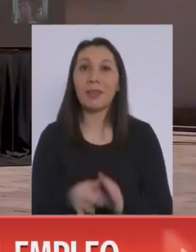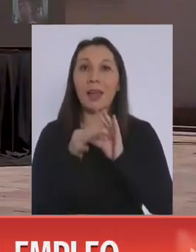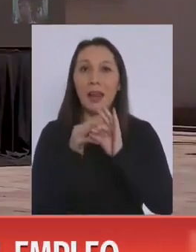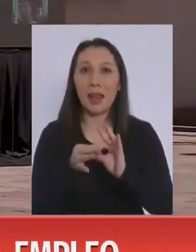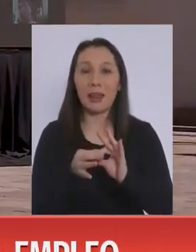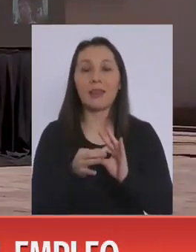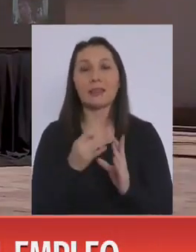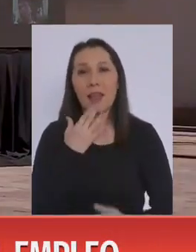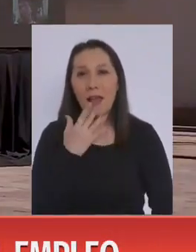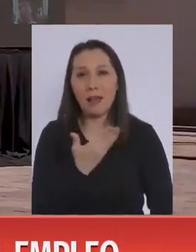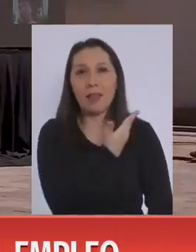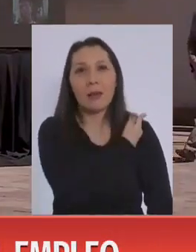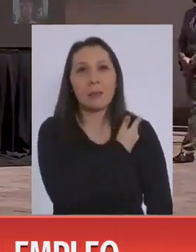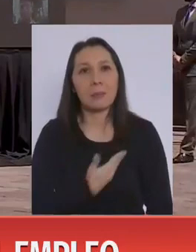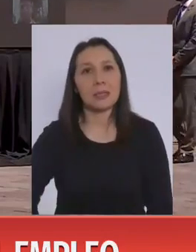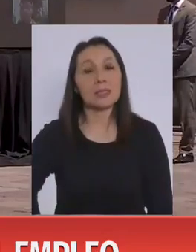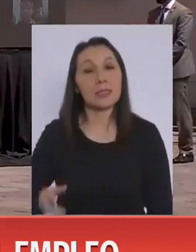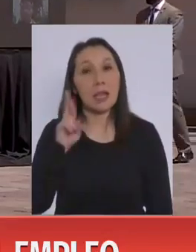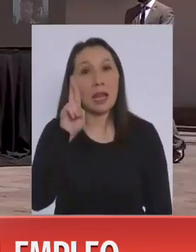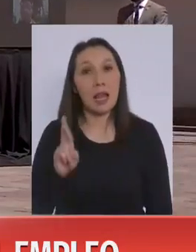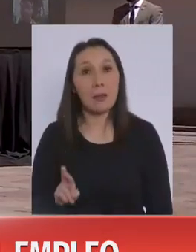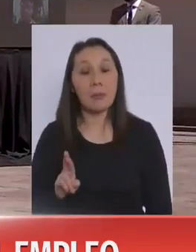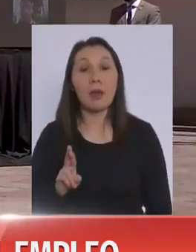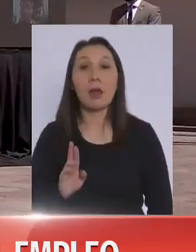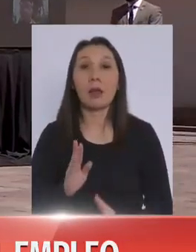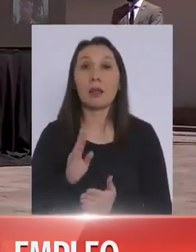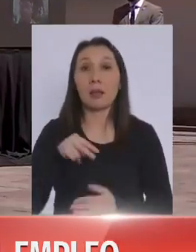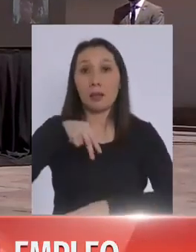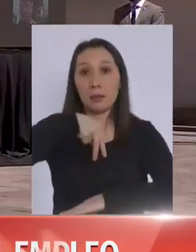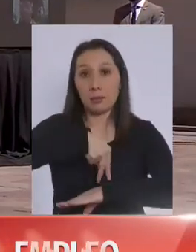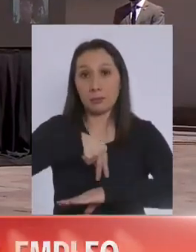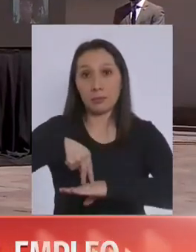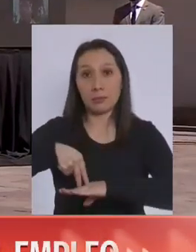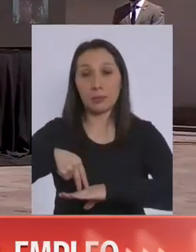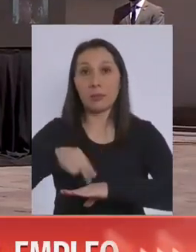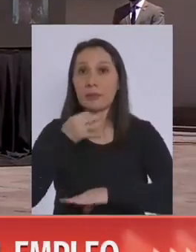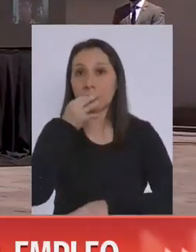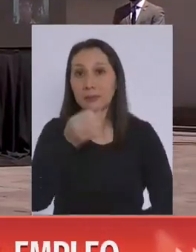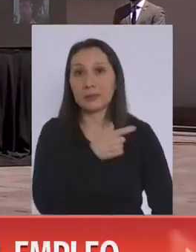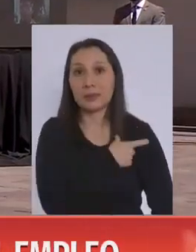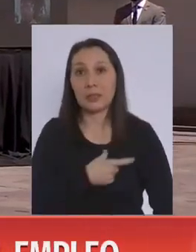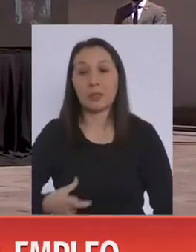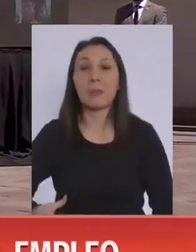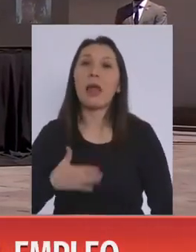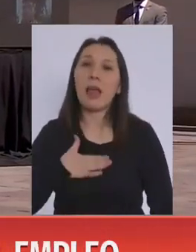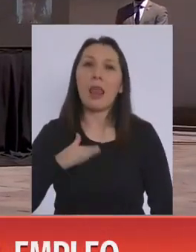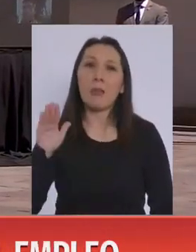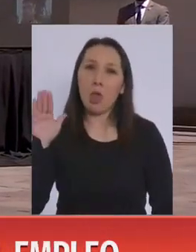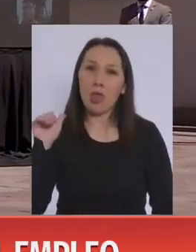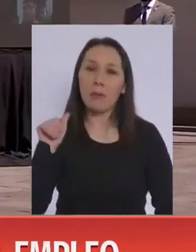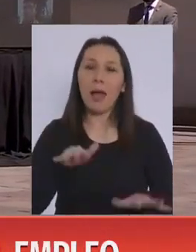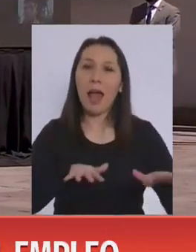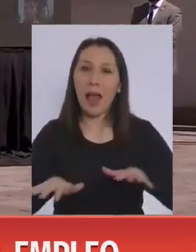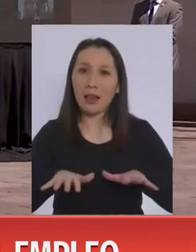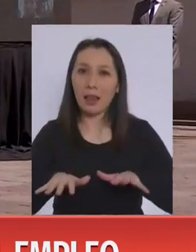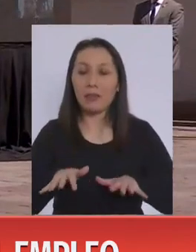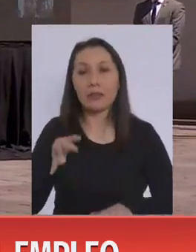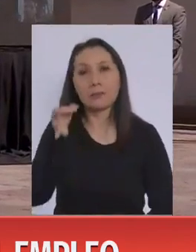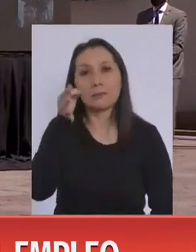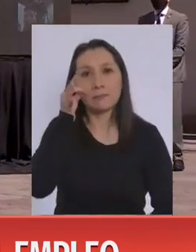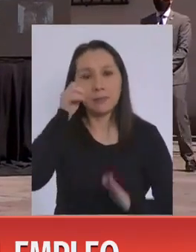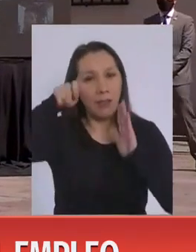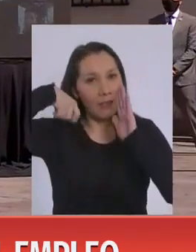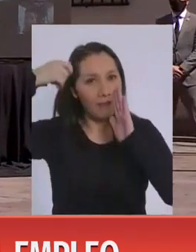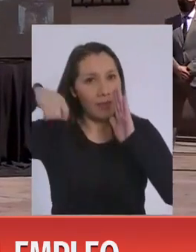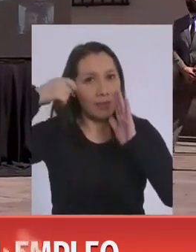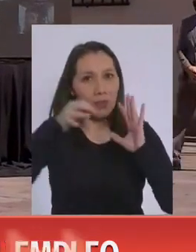palabras del presidente Sebastián Piñera, entonces, entregando este plan de subsidio al empleo que consiste en 2 subsidios, uno a la contratación y